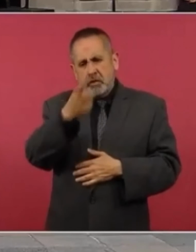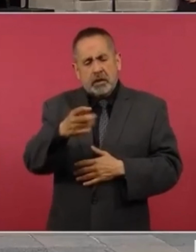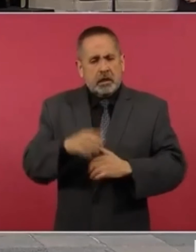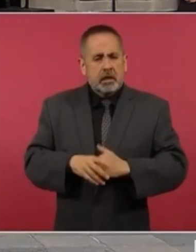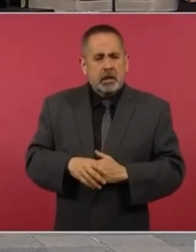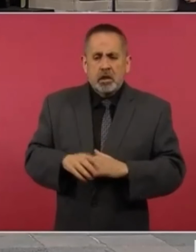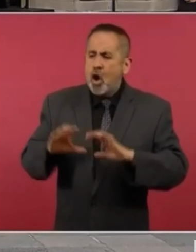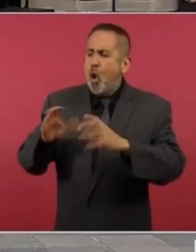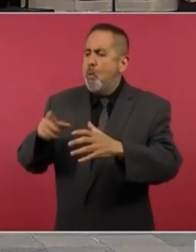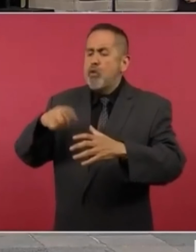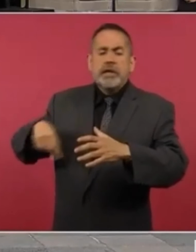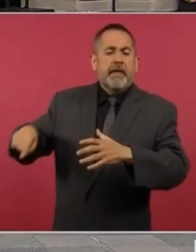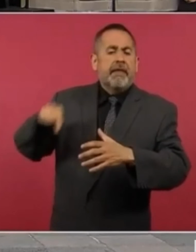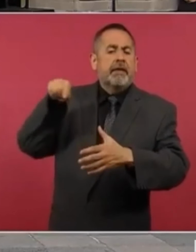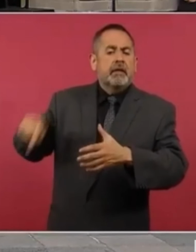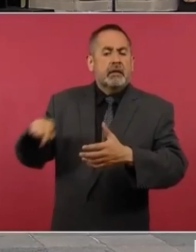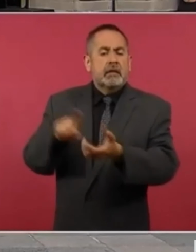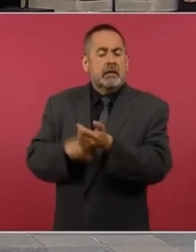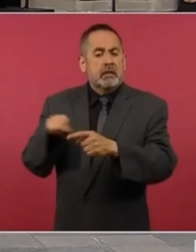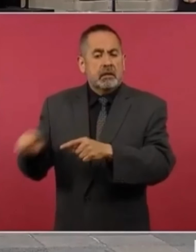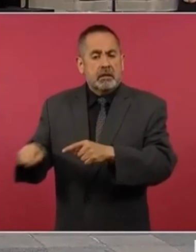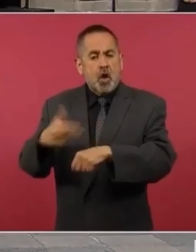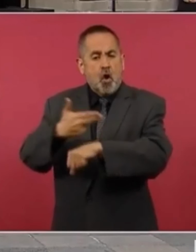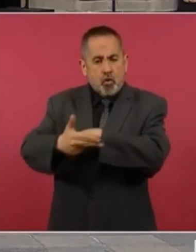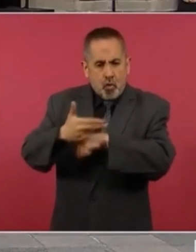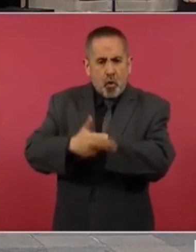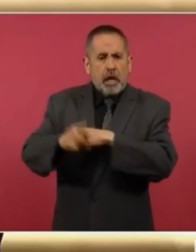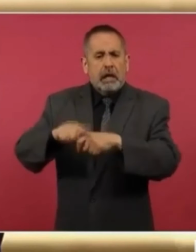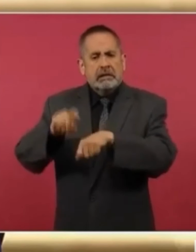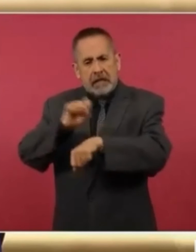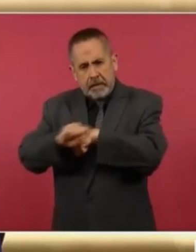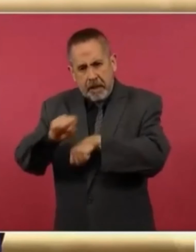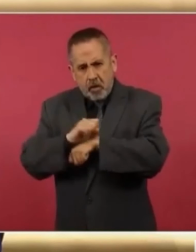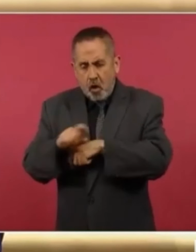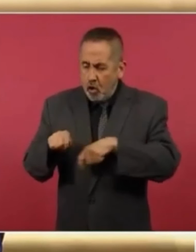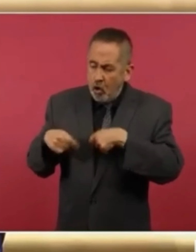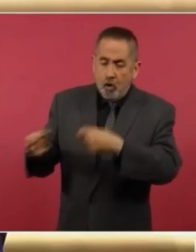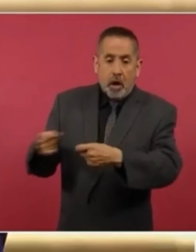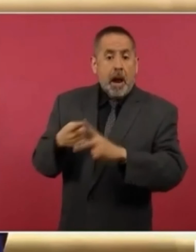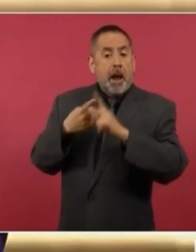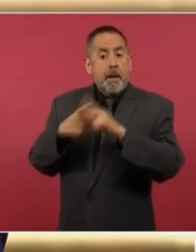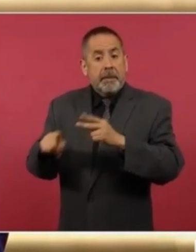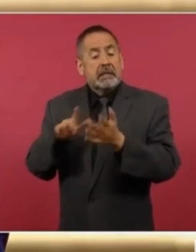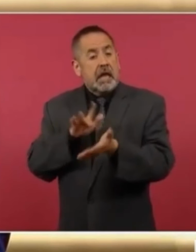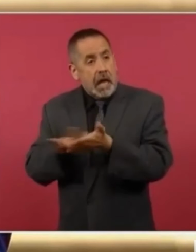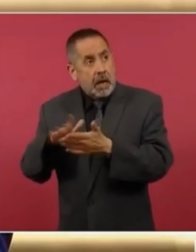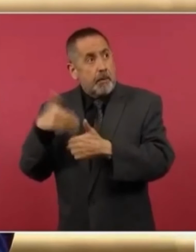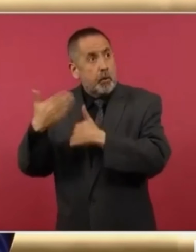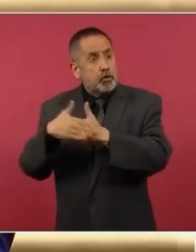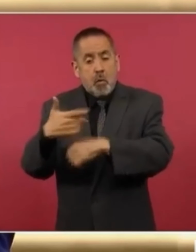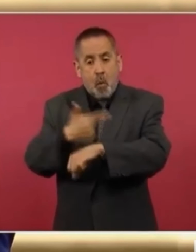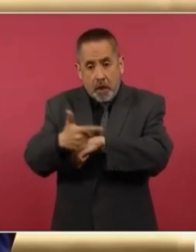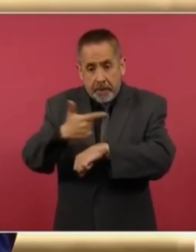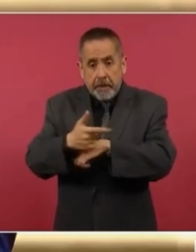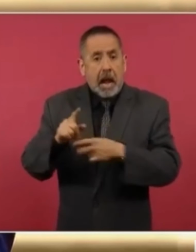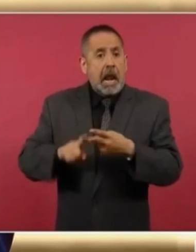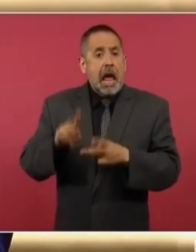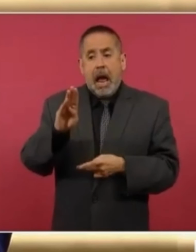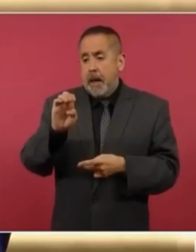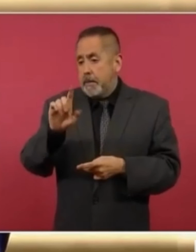en comunidades de Honduras, de El Salvador, ya vamos a empezar en Guatemala, en